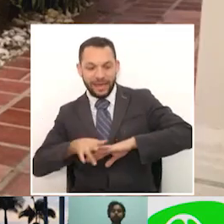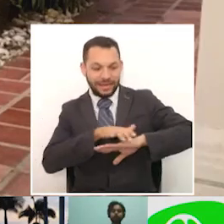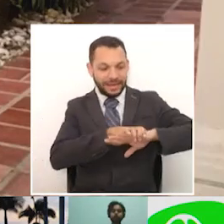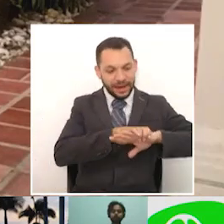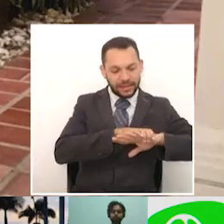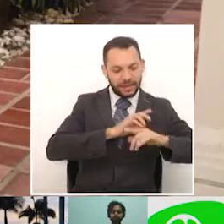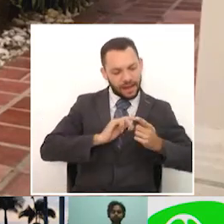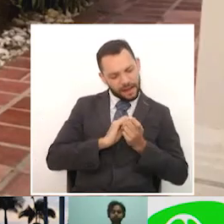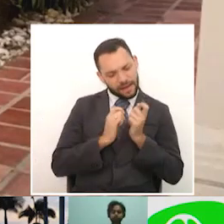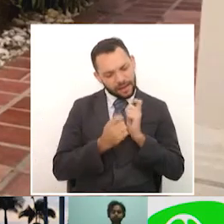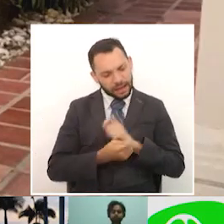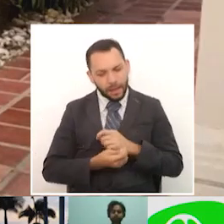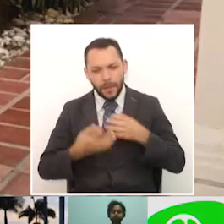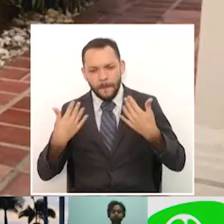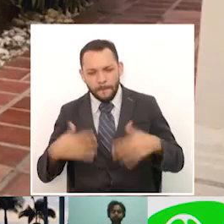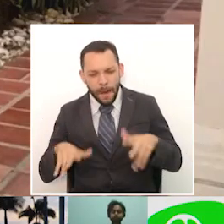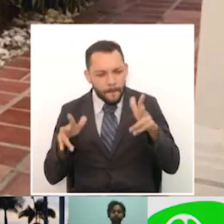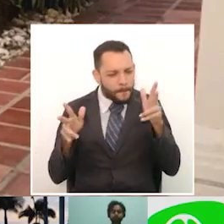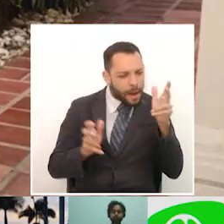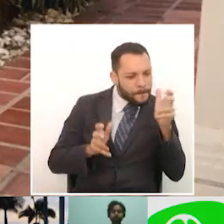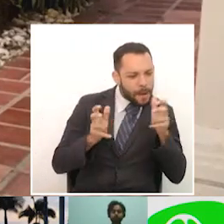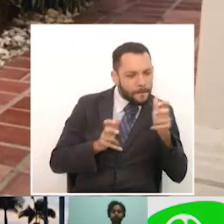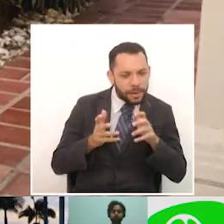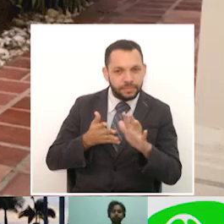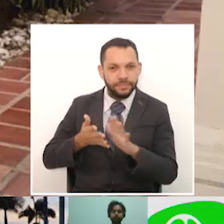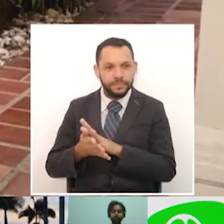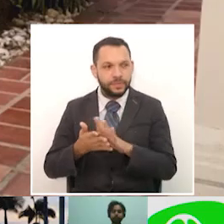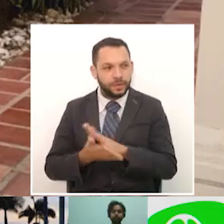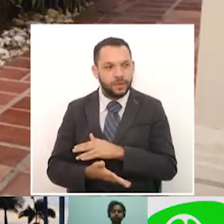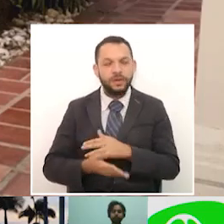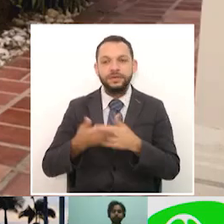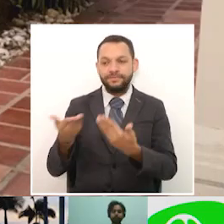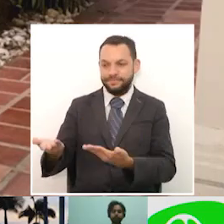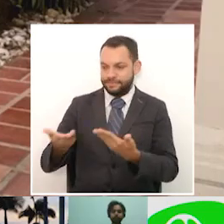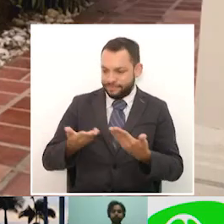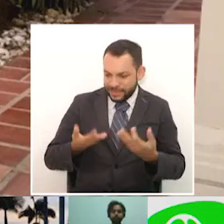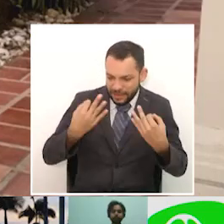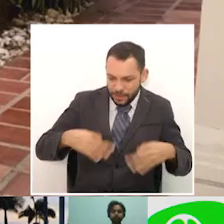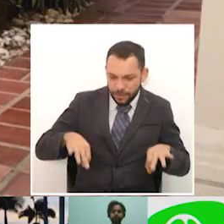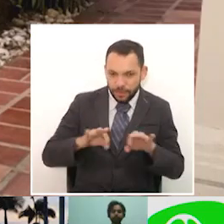el contenido maravilloso de este programa. Uttam,